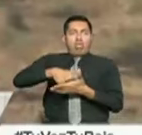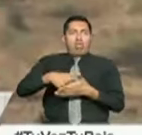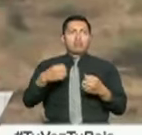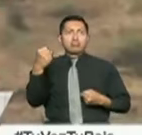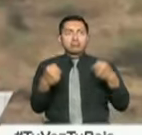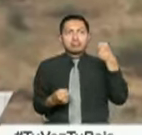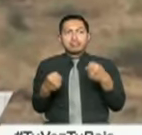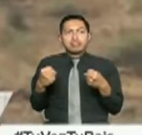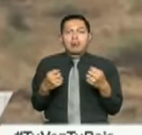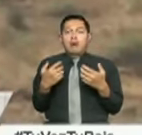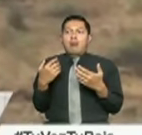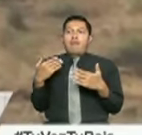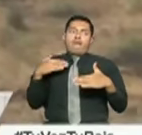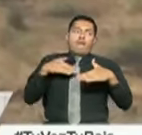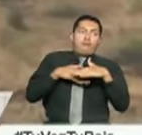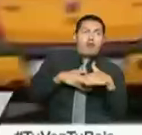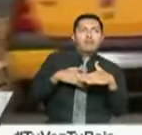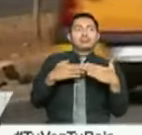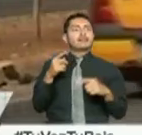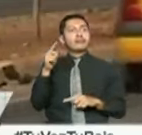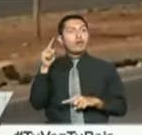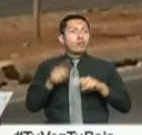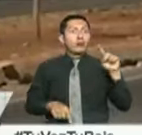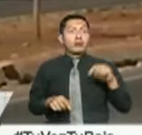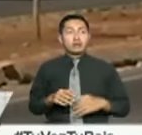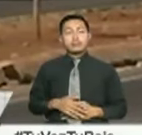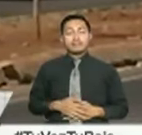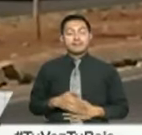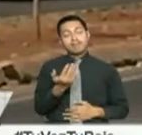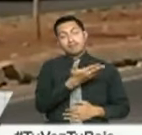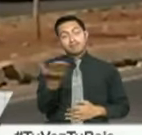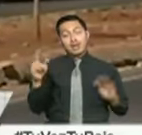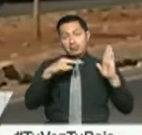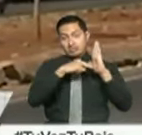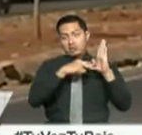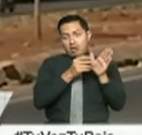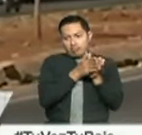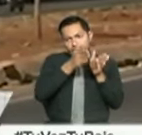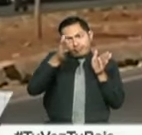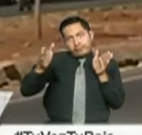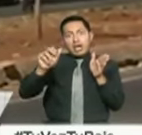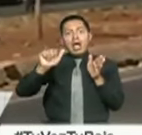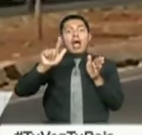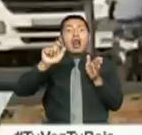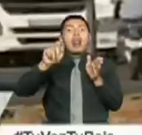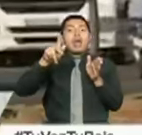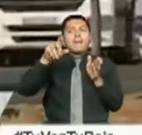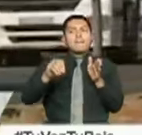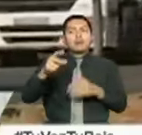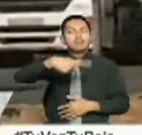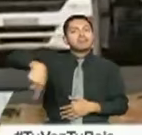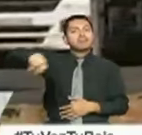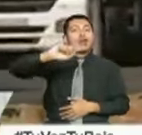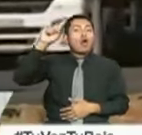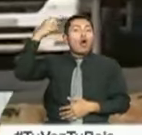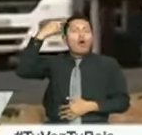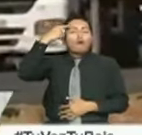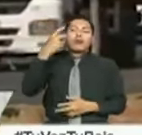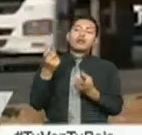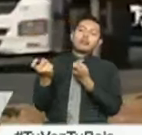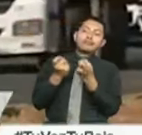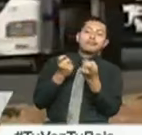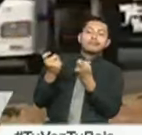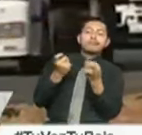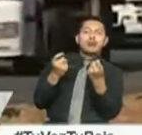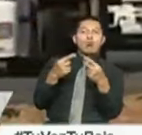Los 70 kilómetros que separan la frontera turca de la localidad siria de Alepo siguen plagados de puestos de control de las fuerzas gubernamentales y de la